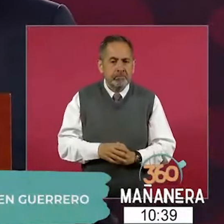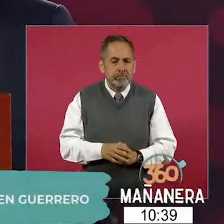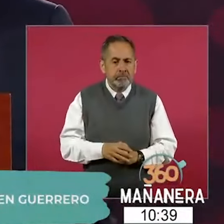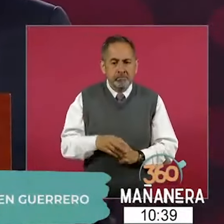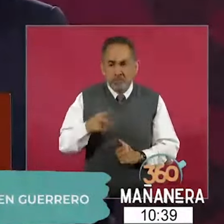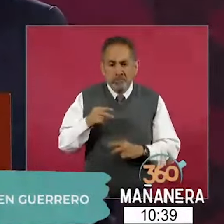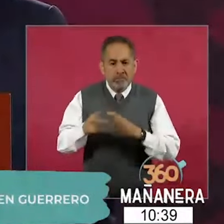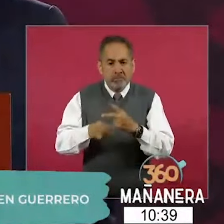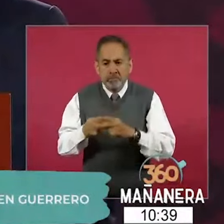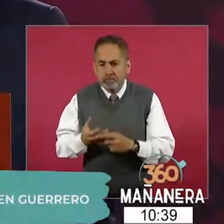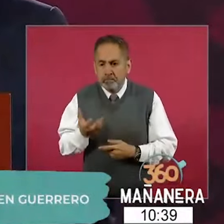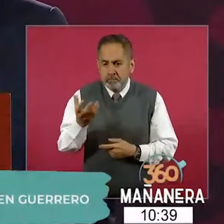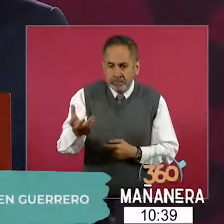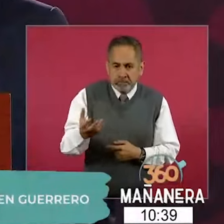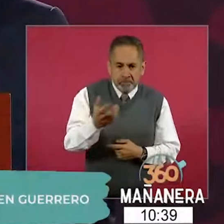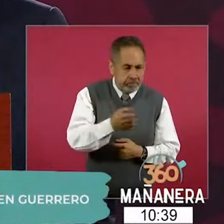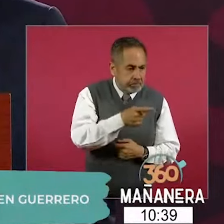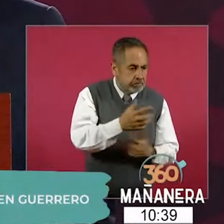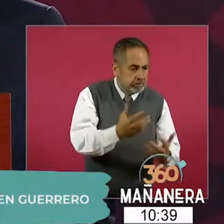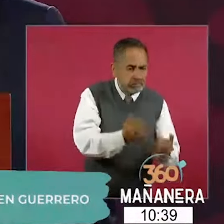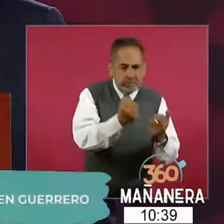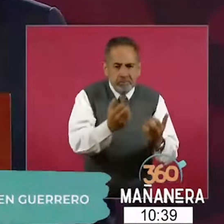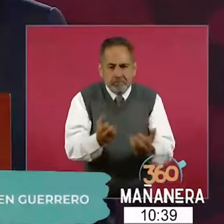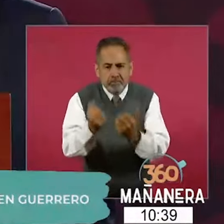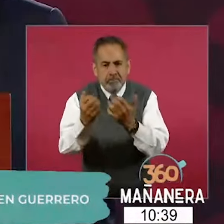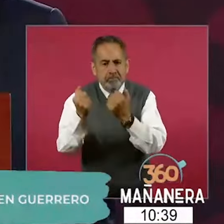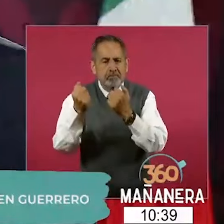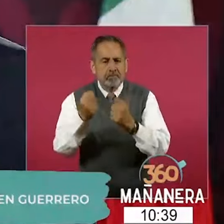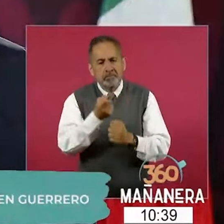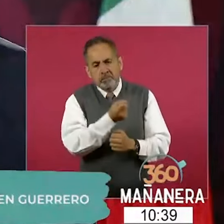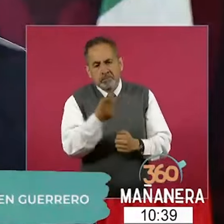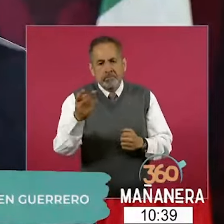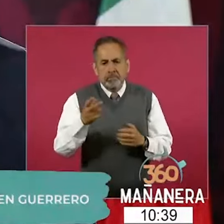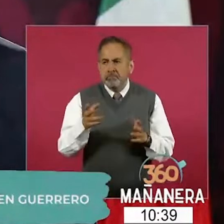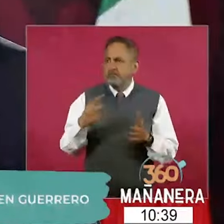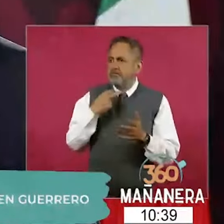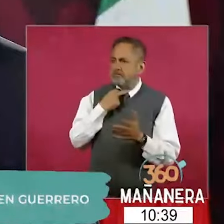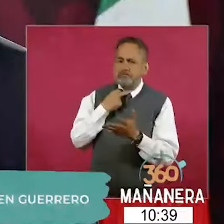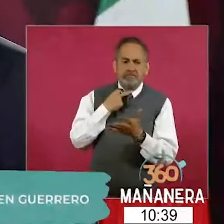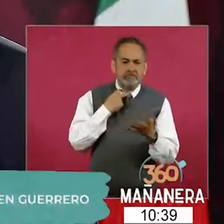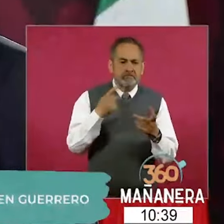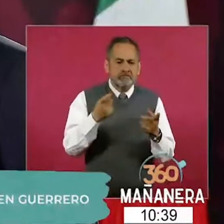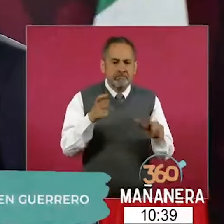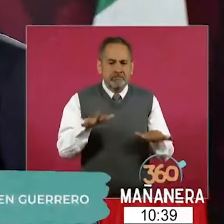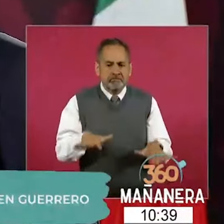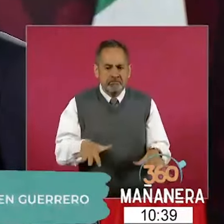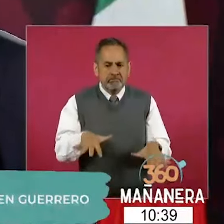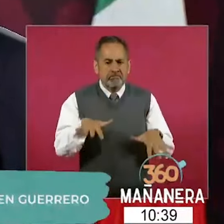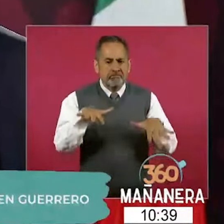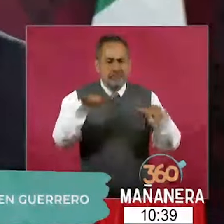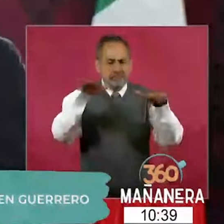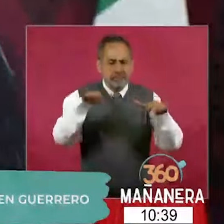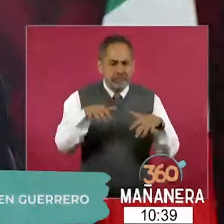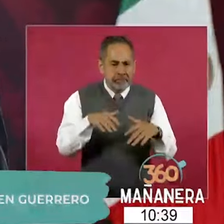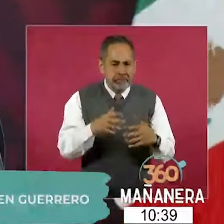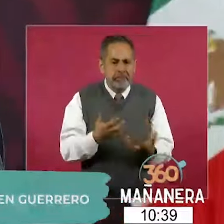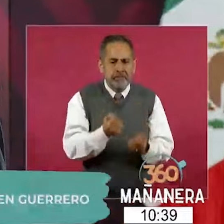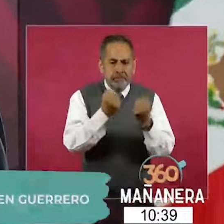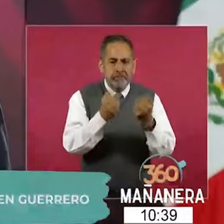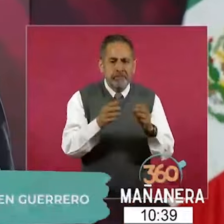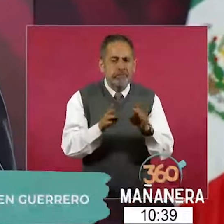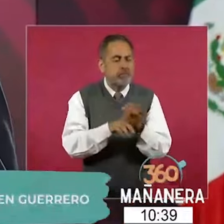Rescatando a quienes quedaron atrapados por la inundación en colonias